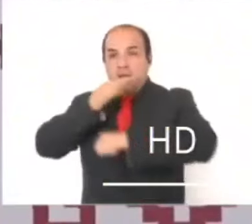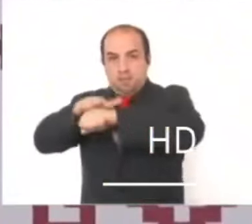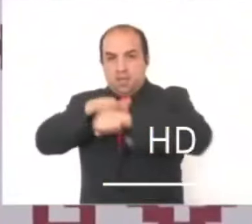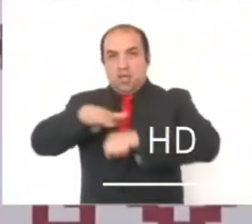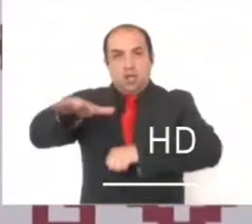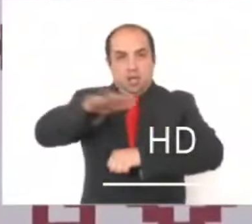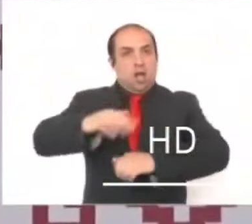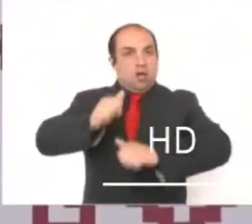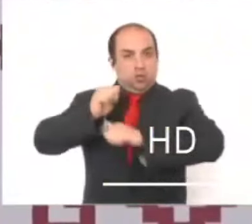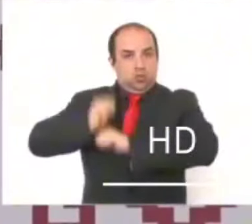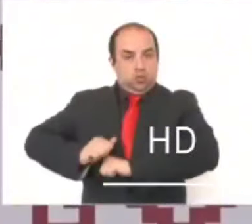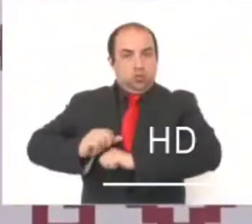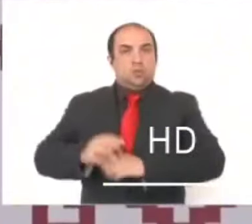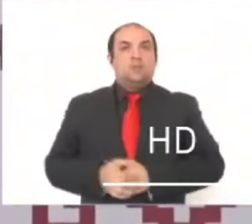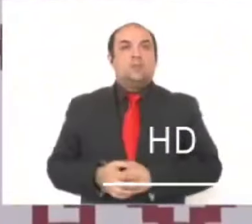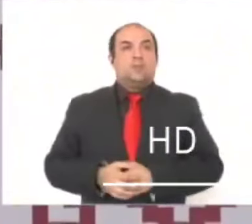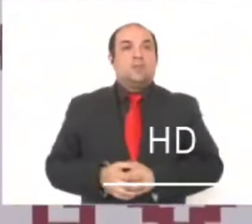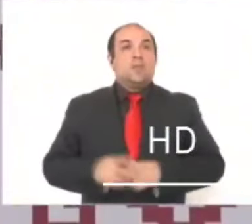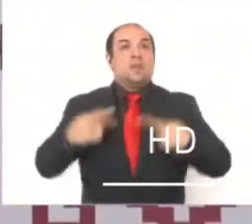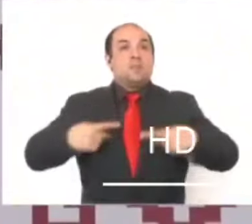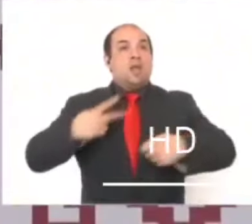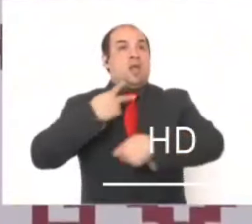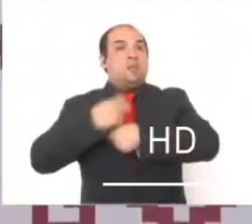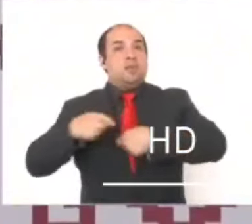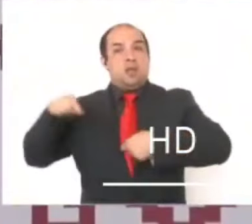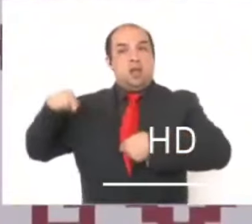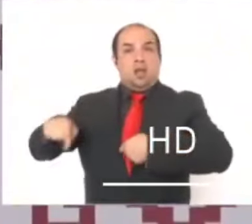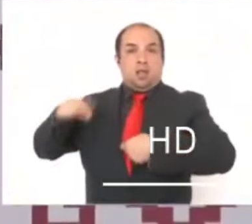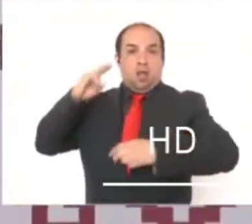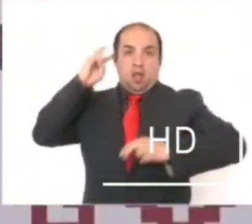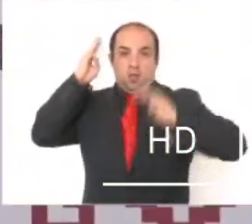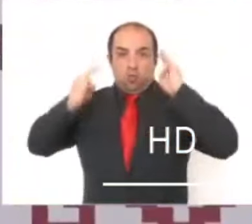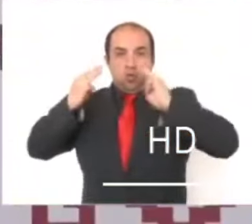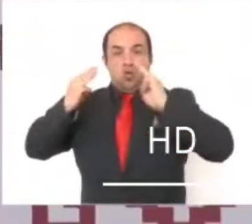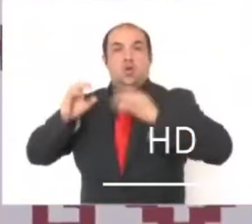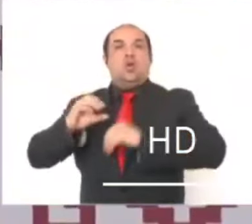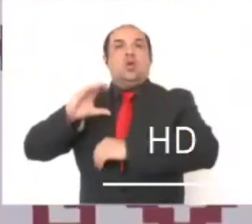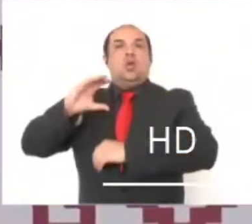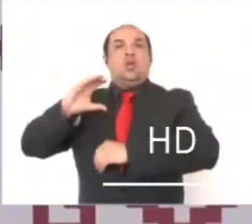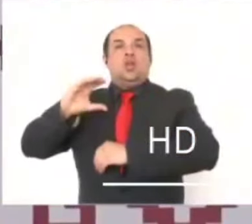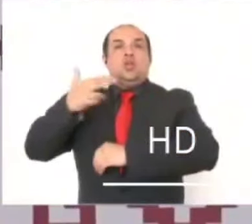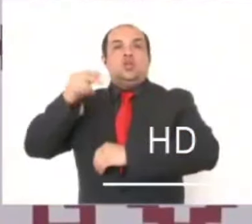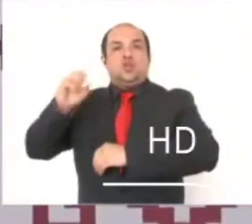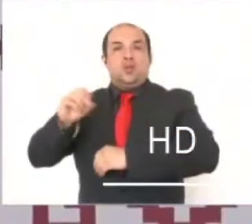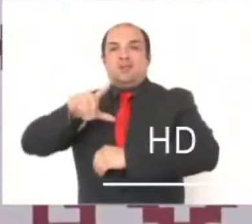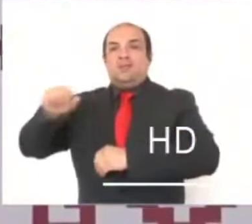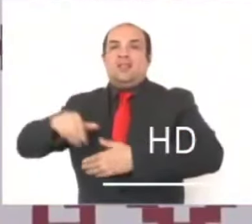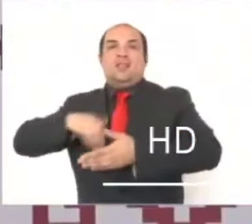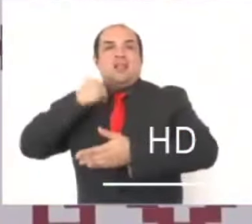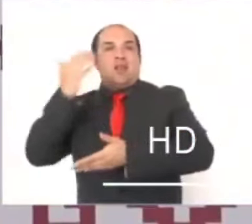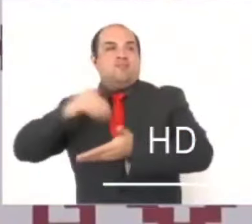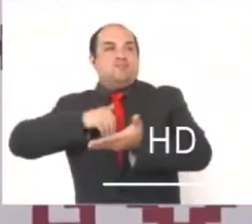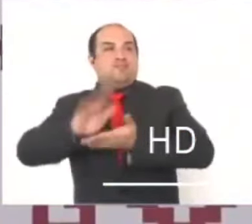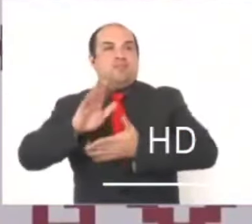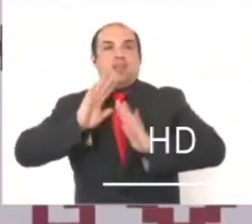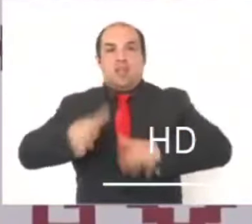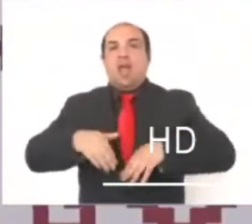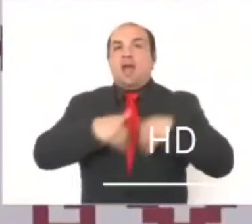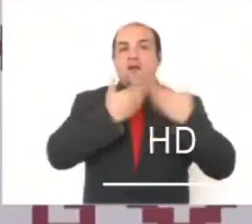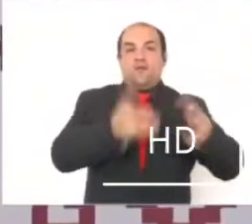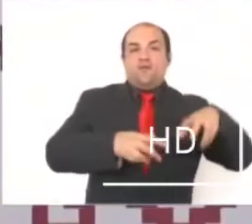funcionarios, que la misma gente que nos invitó al Museo del Chopo, después nos quería correr. Una vez que nos salimos